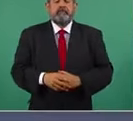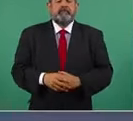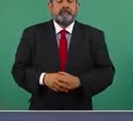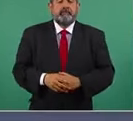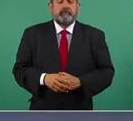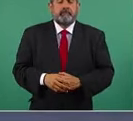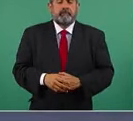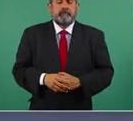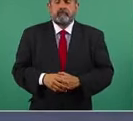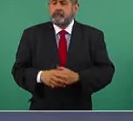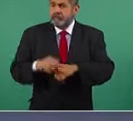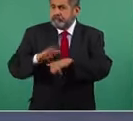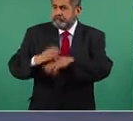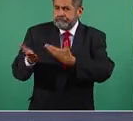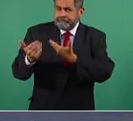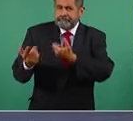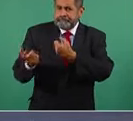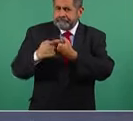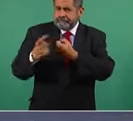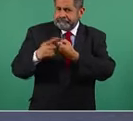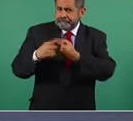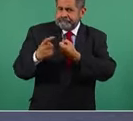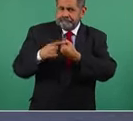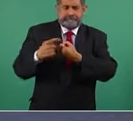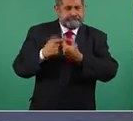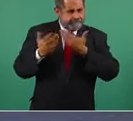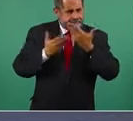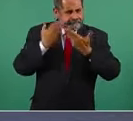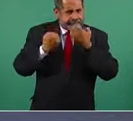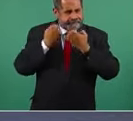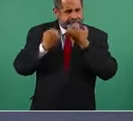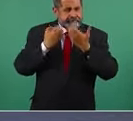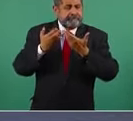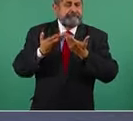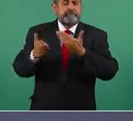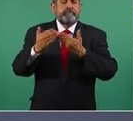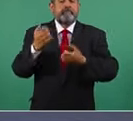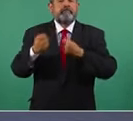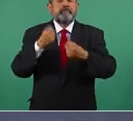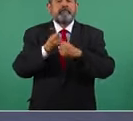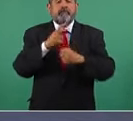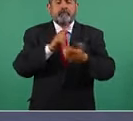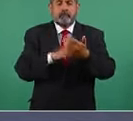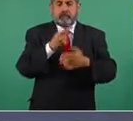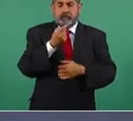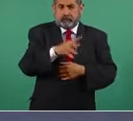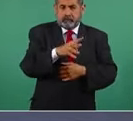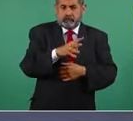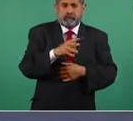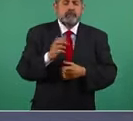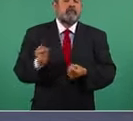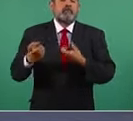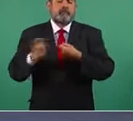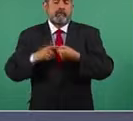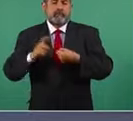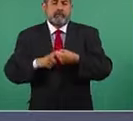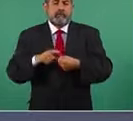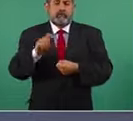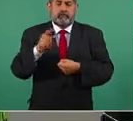cuanto a reclutamiento, los años 2019 y 2020 se cumplieron la